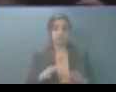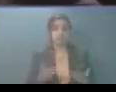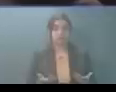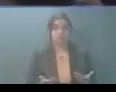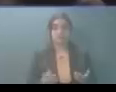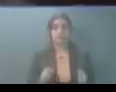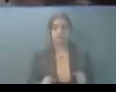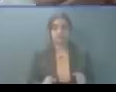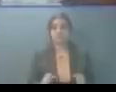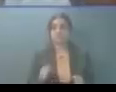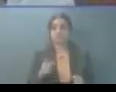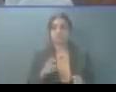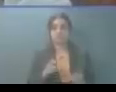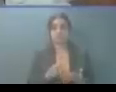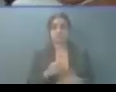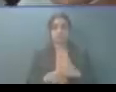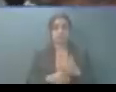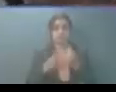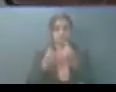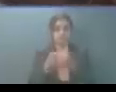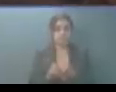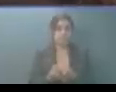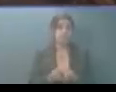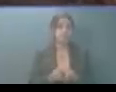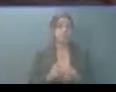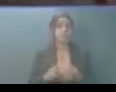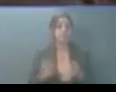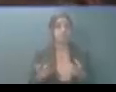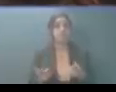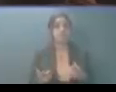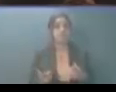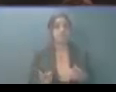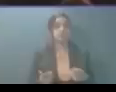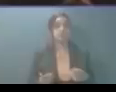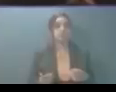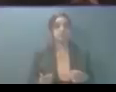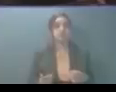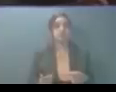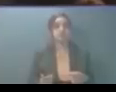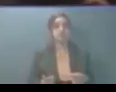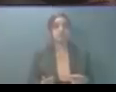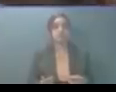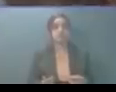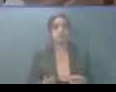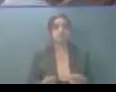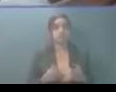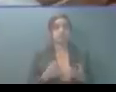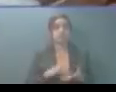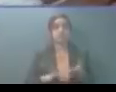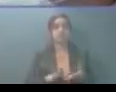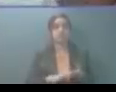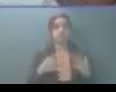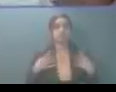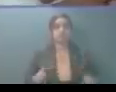En la página de transparencia fiscal. Y al comparar la ejecución preliminar de ingresos y de gastos del